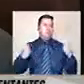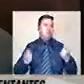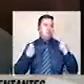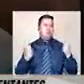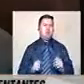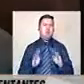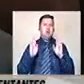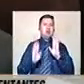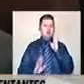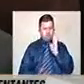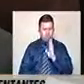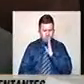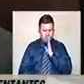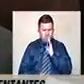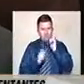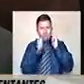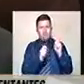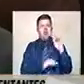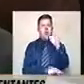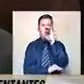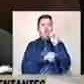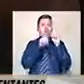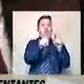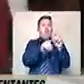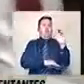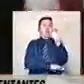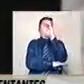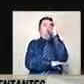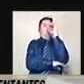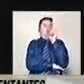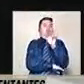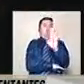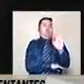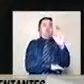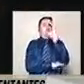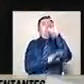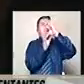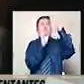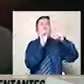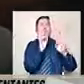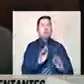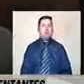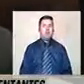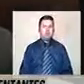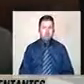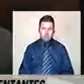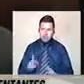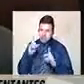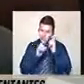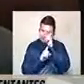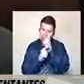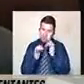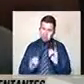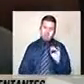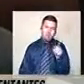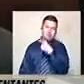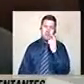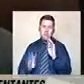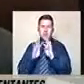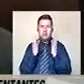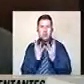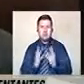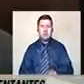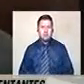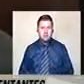que la última palabra la tendría a los colombianos en los diferentes municipios de colombia y una reflexión final señores congresistas